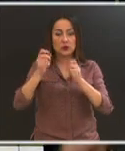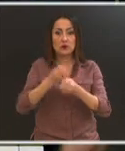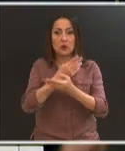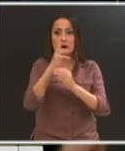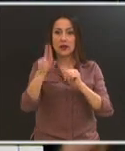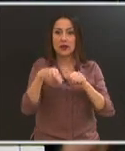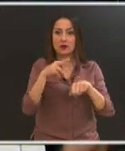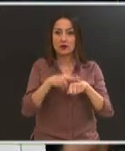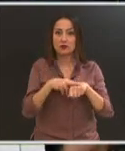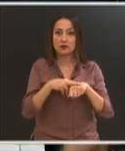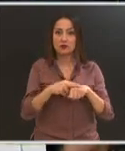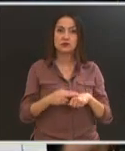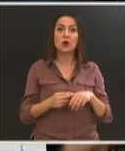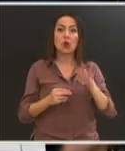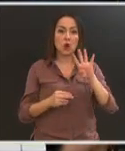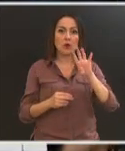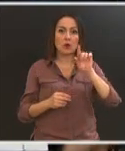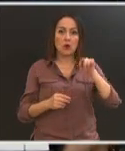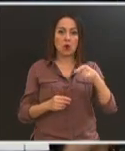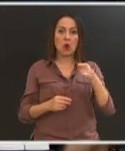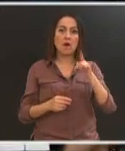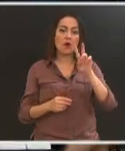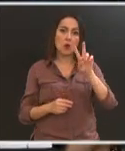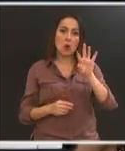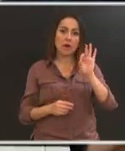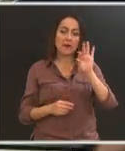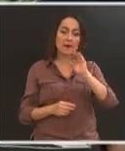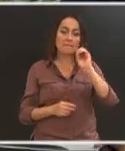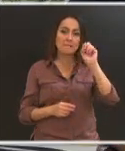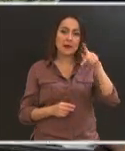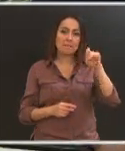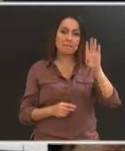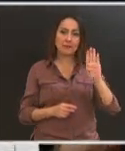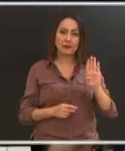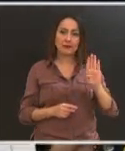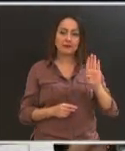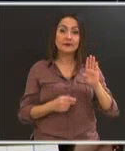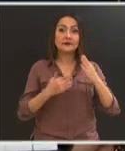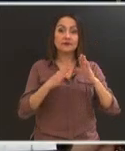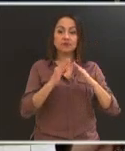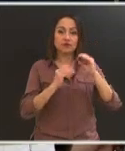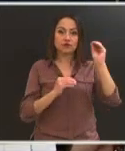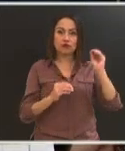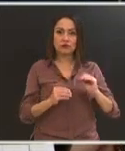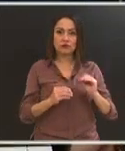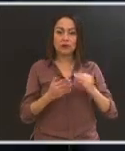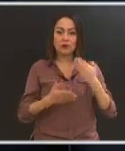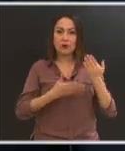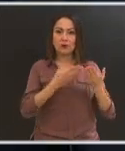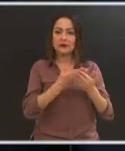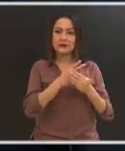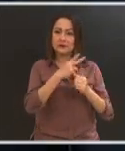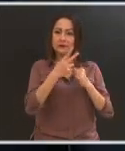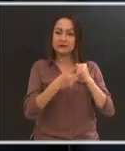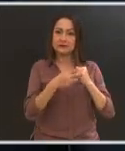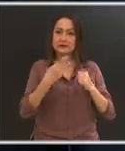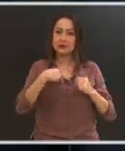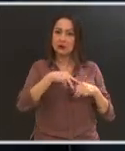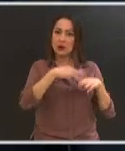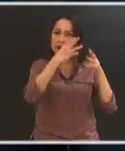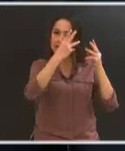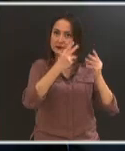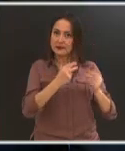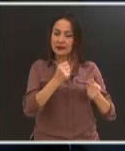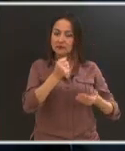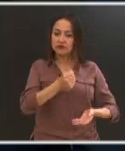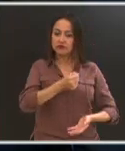nacional. Estamos hablando de un 4.9% del Producto Interno Bruto, que es el porcentaje que propone en esta ocasión el Ministerio de Hacienda